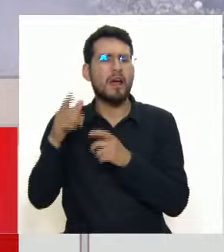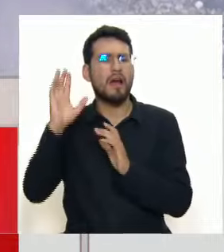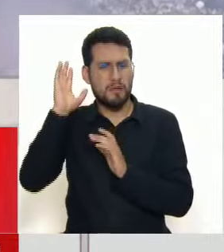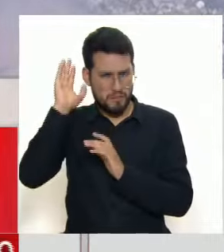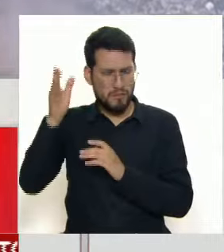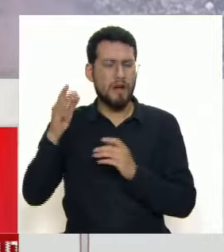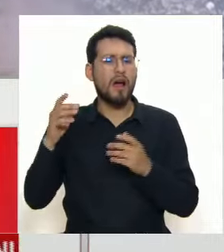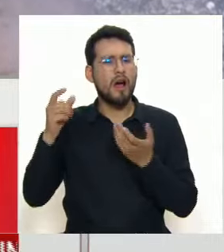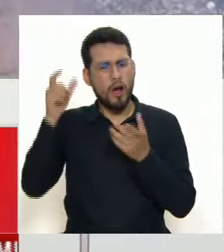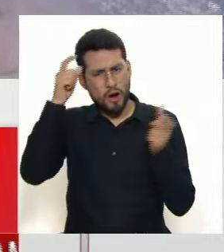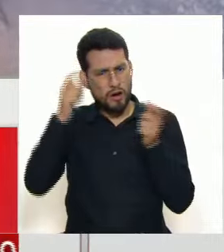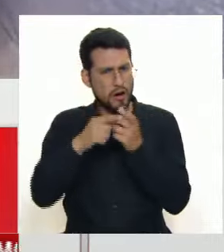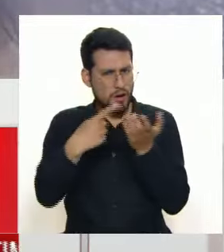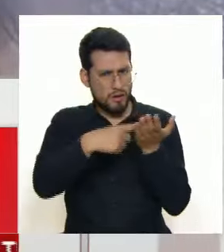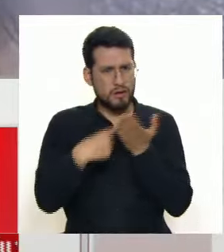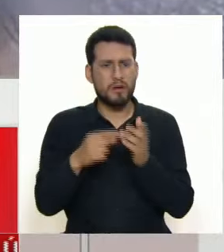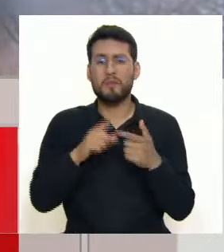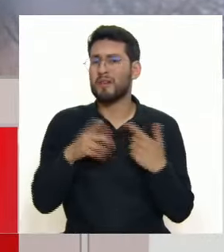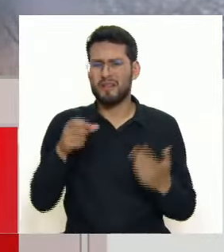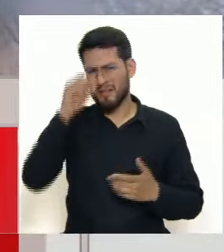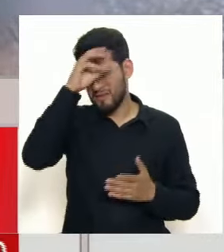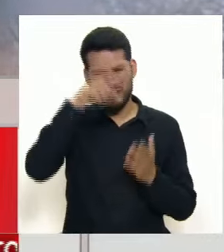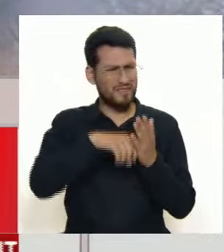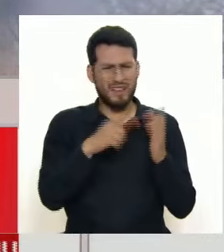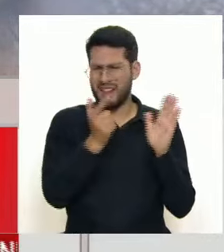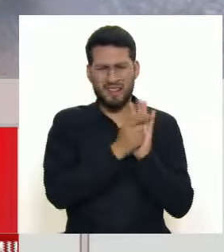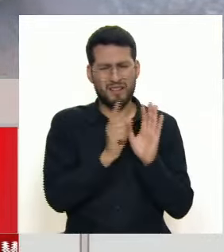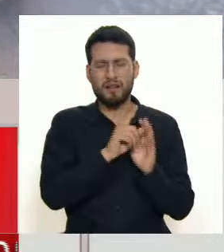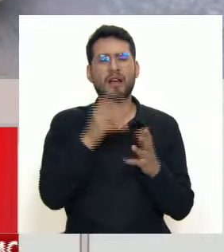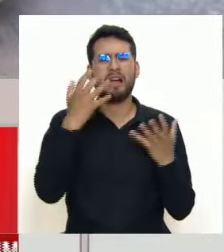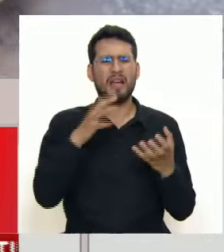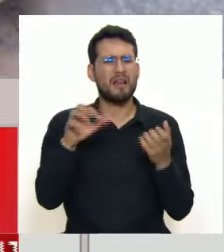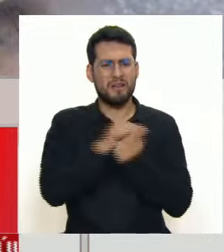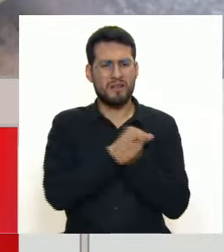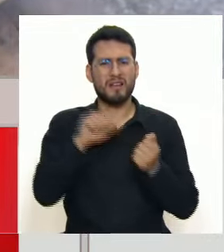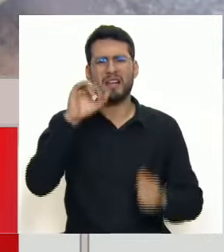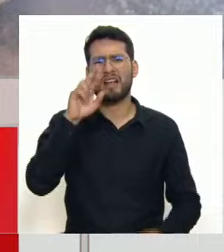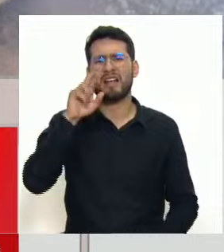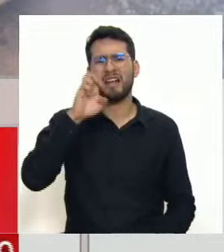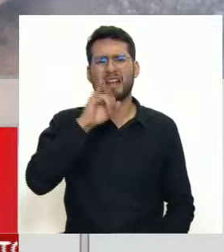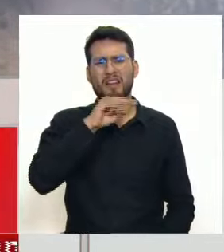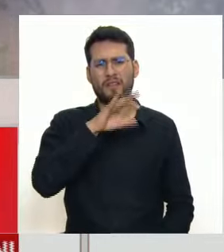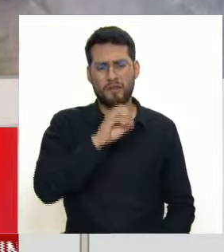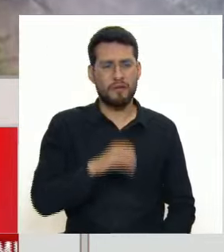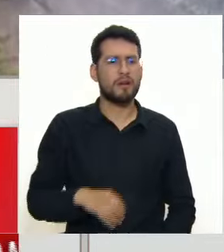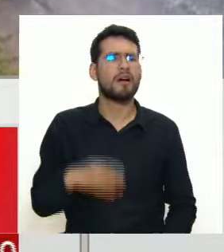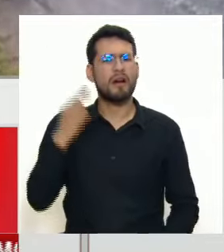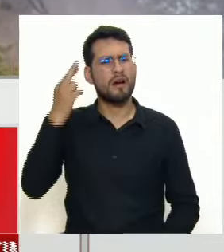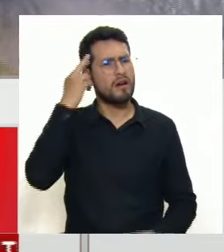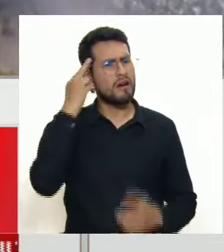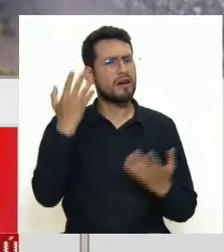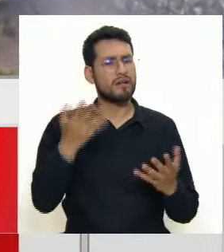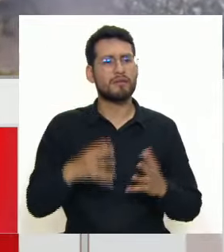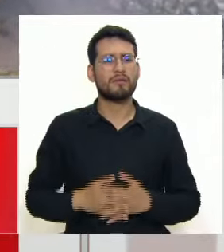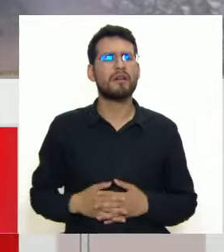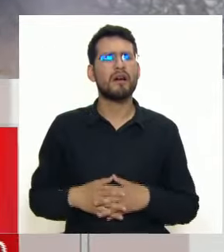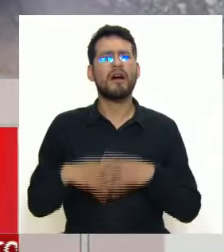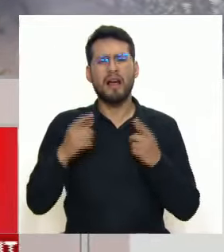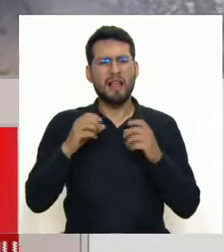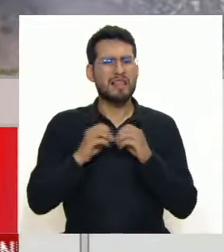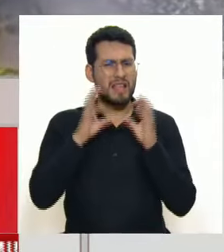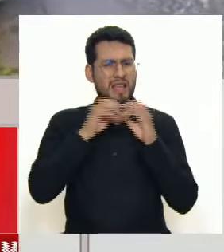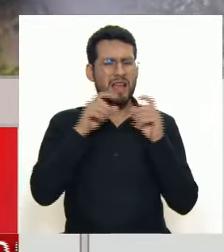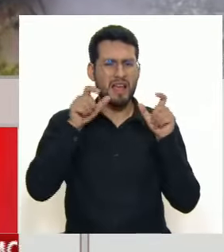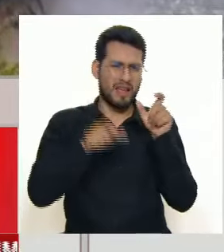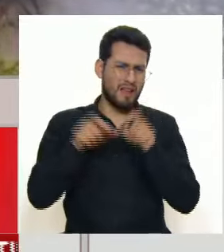¿no? Sin embargo, los mineros no quieren esta ley, quieren la extensión del reinfo, por eso es que se han ubicado ya varios